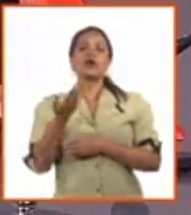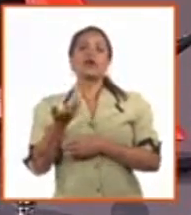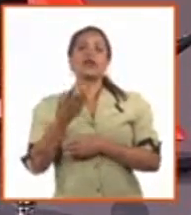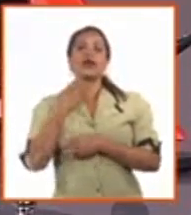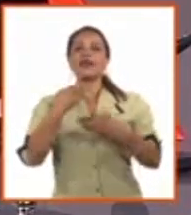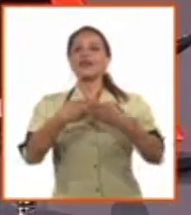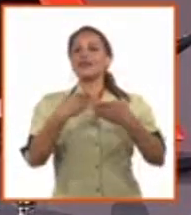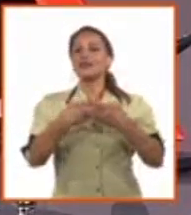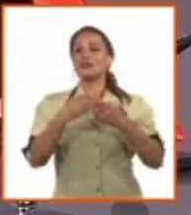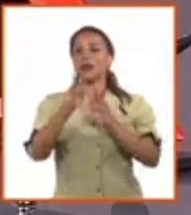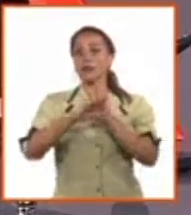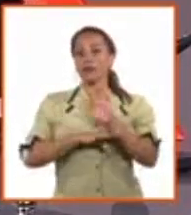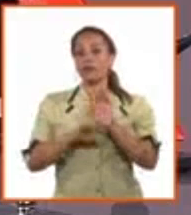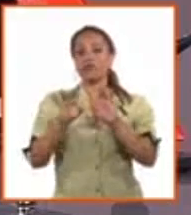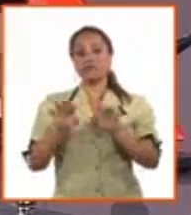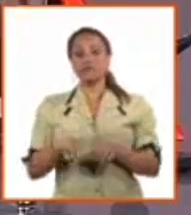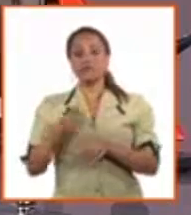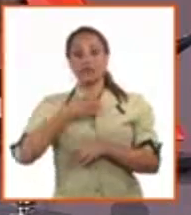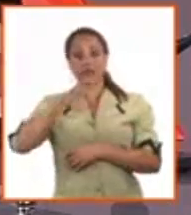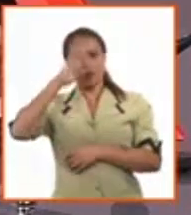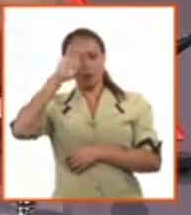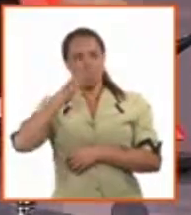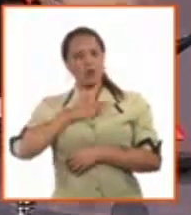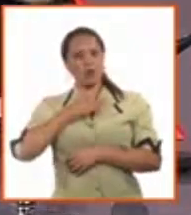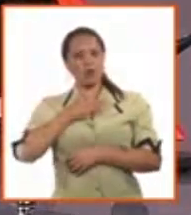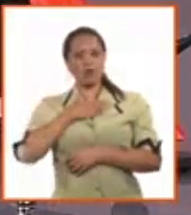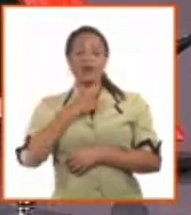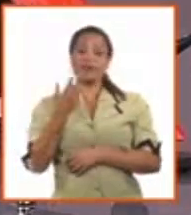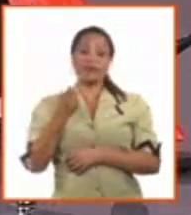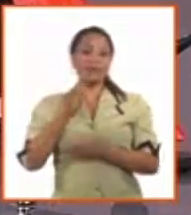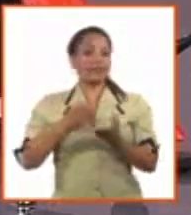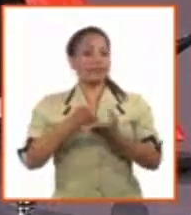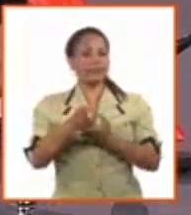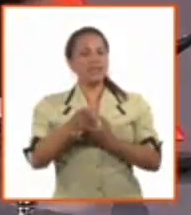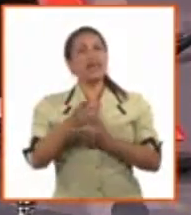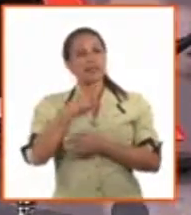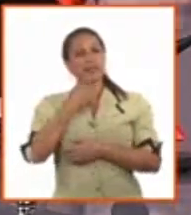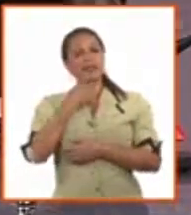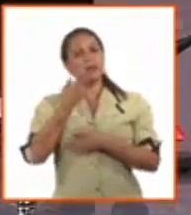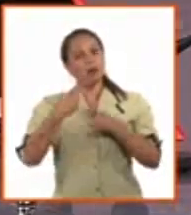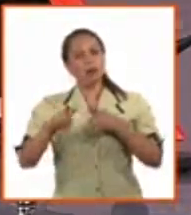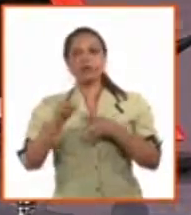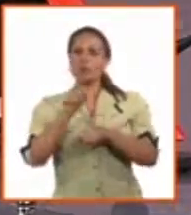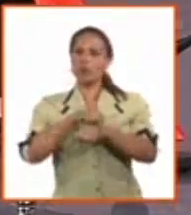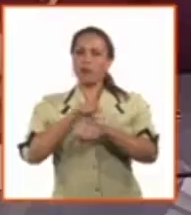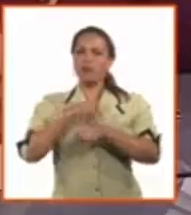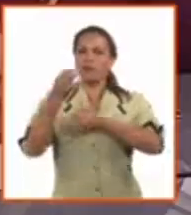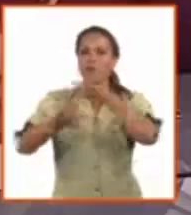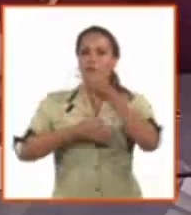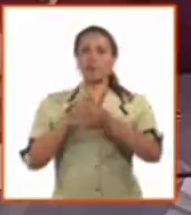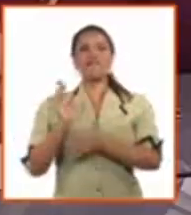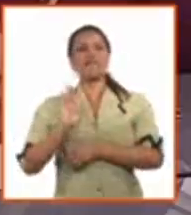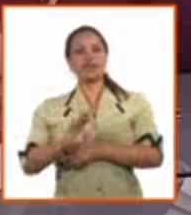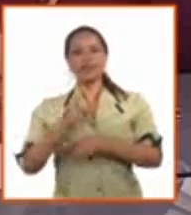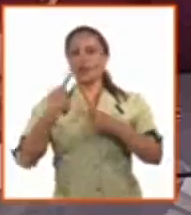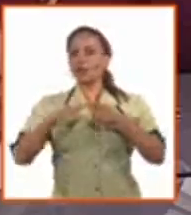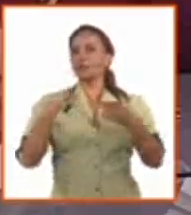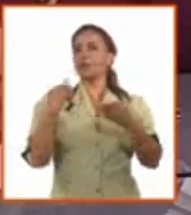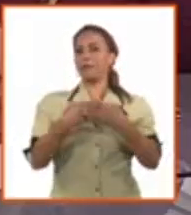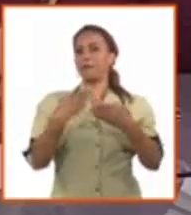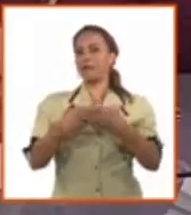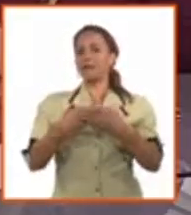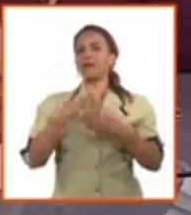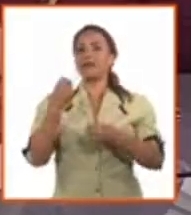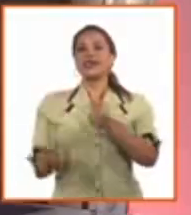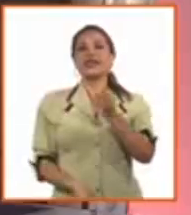la industria del software para nuestro país y sobre todo pues que hay mucho camino por andar tendremos otra oportunidad y vendrán también aquí las entidades que